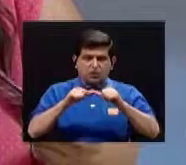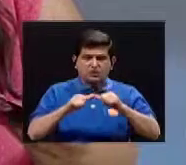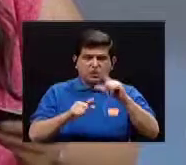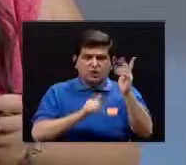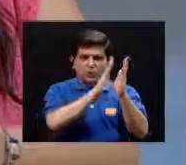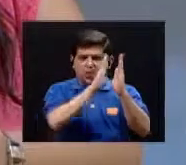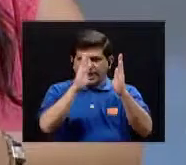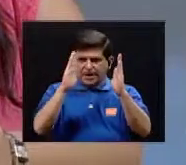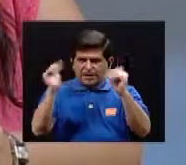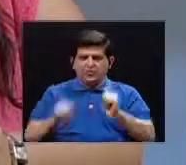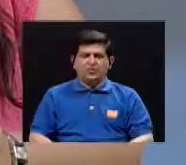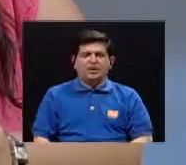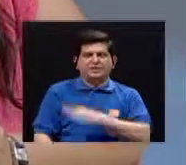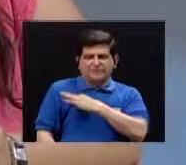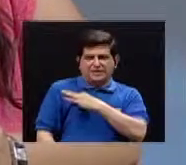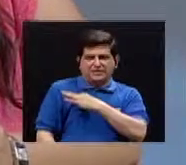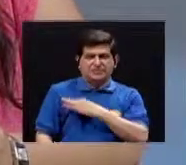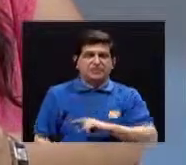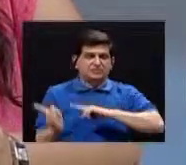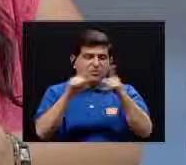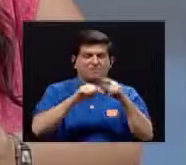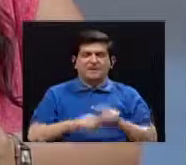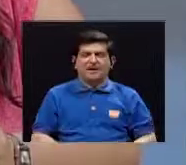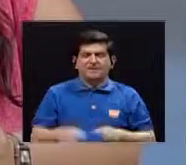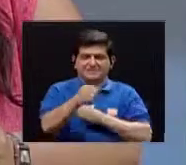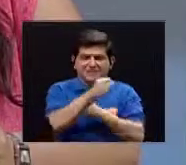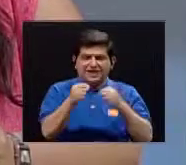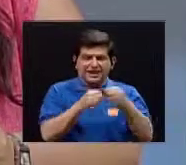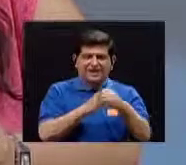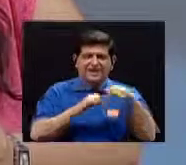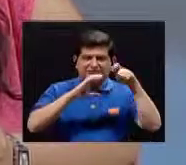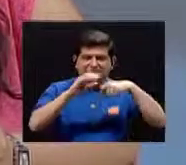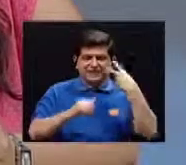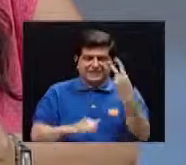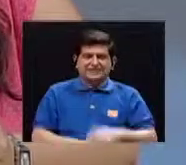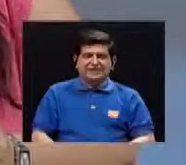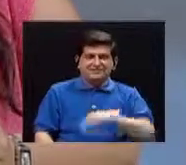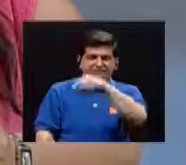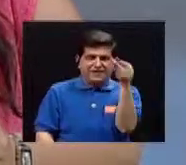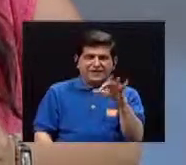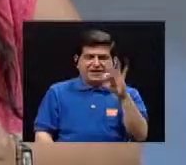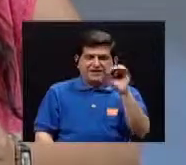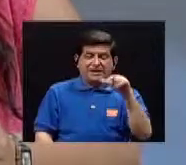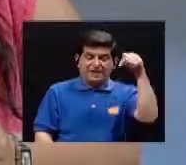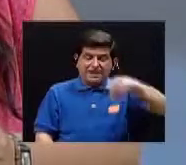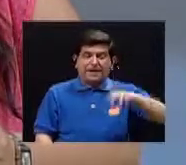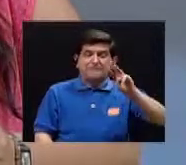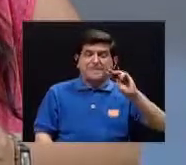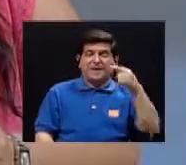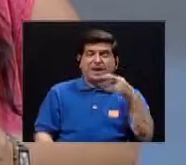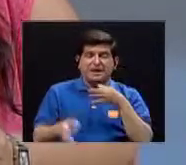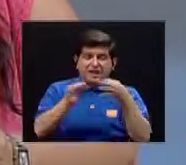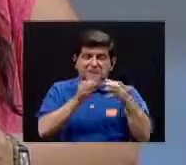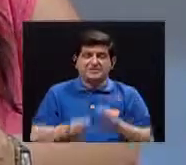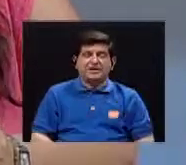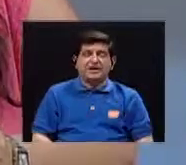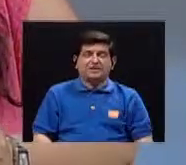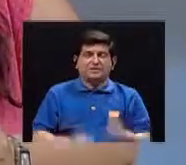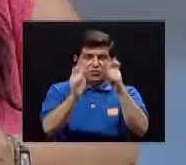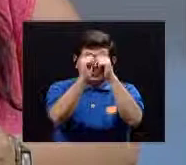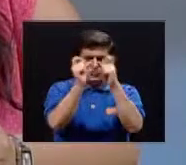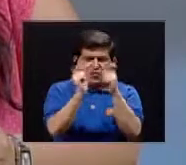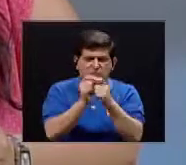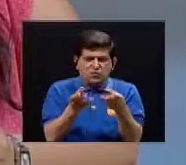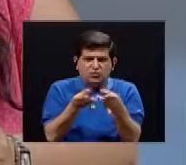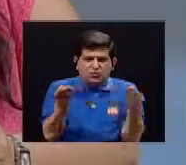continuamos el lunes de cinemateca haciendo la invitación para que vaya a las salas de cine a ver italia-90 y para eso está aquí con nosotros miguel gómez contándonos sobre detalles